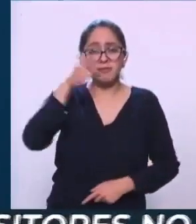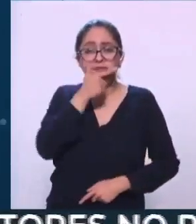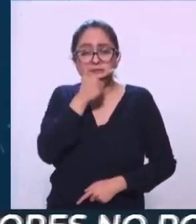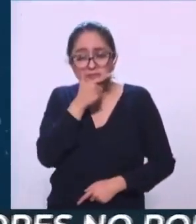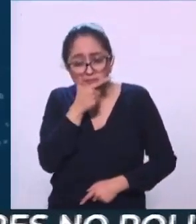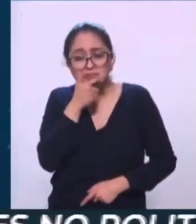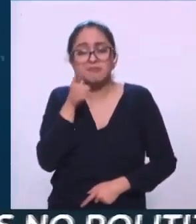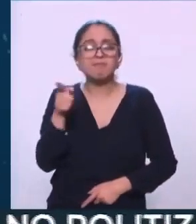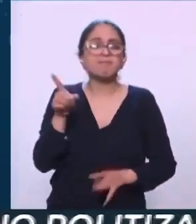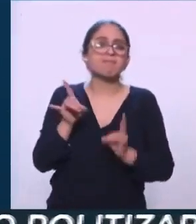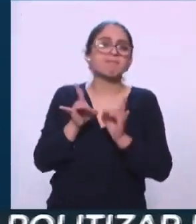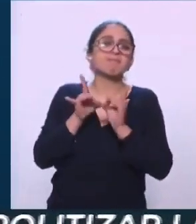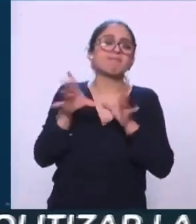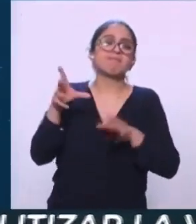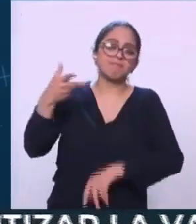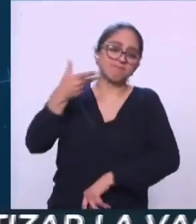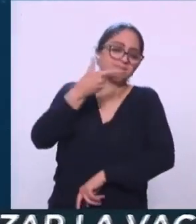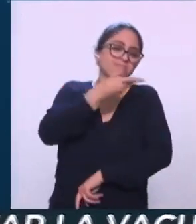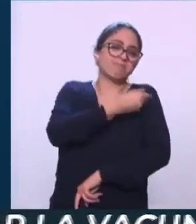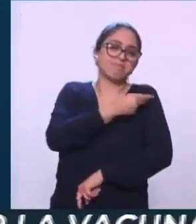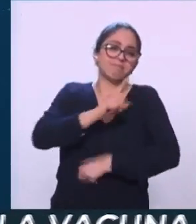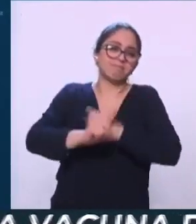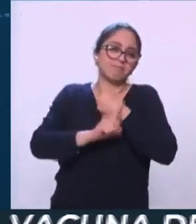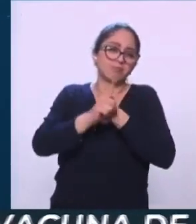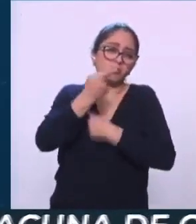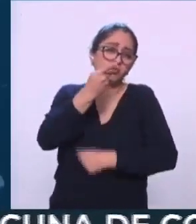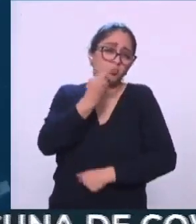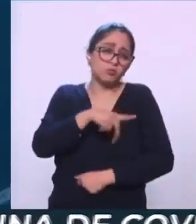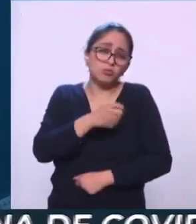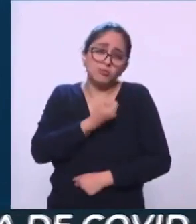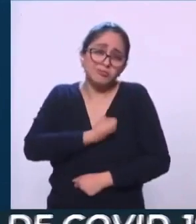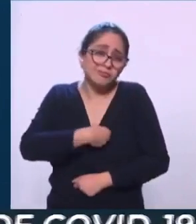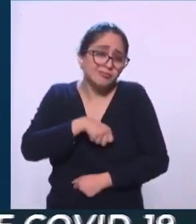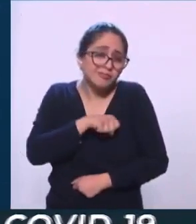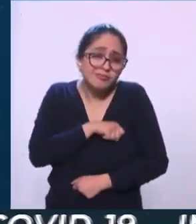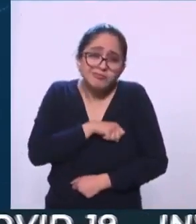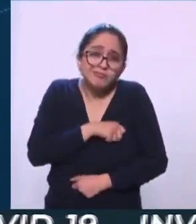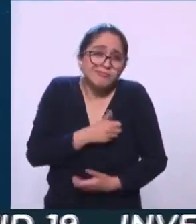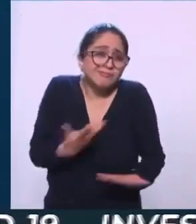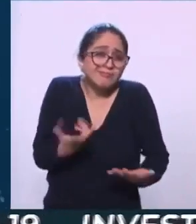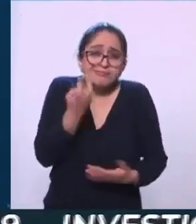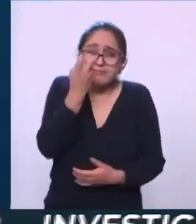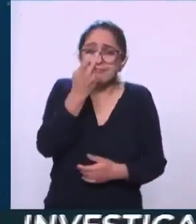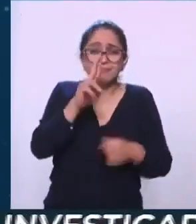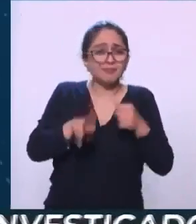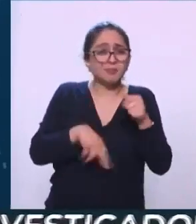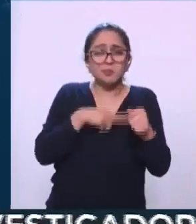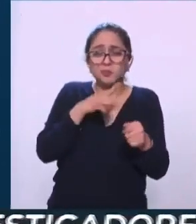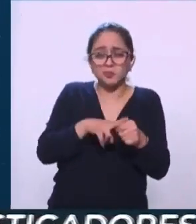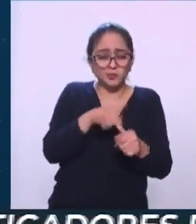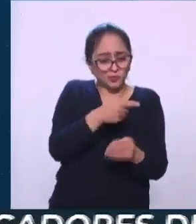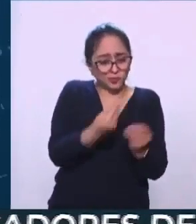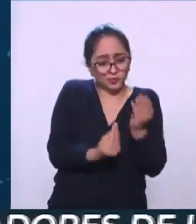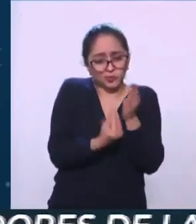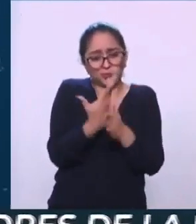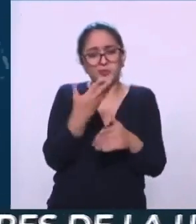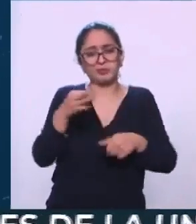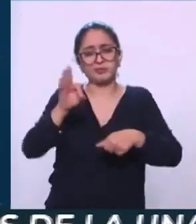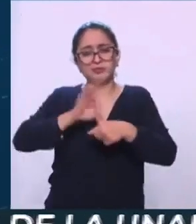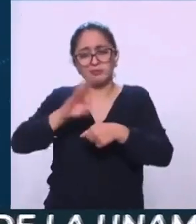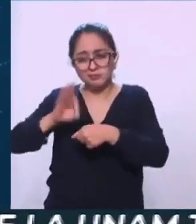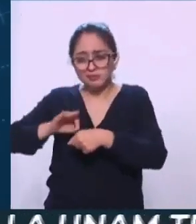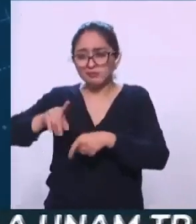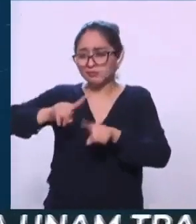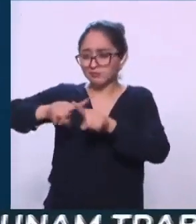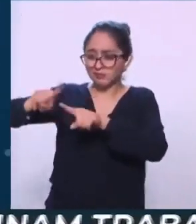o resultaron alérgicas a la vacuna, pues es normal, sobre todo cuando se trata de un nuevo fármaco que se va a aplicar a